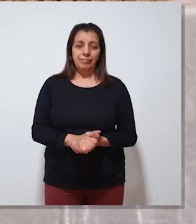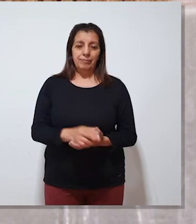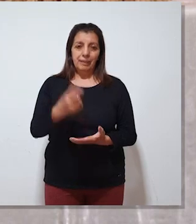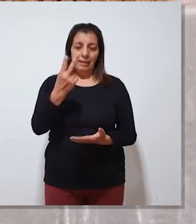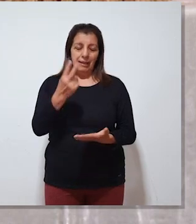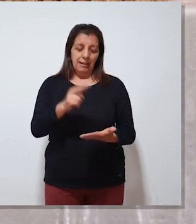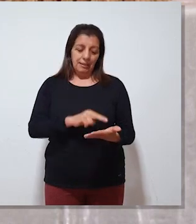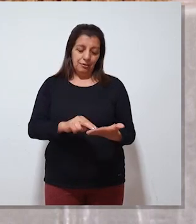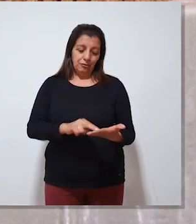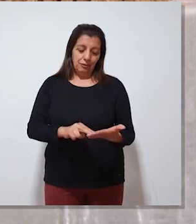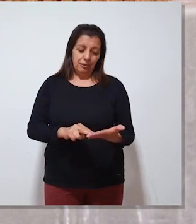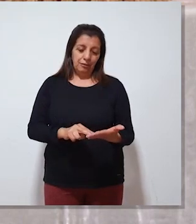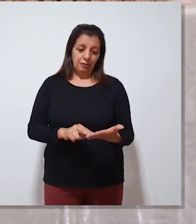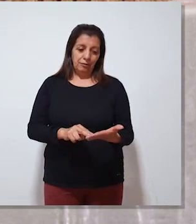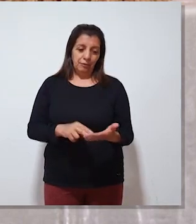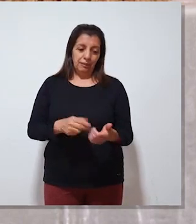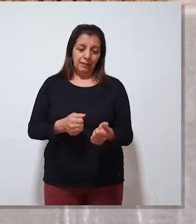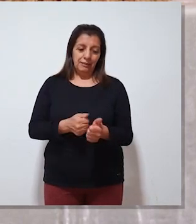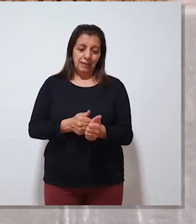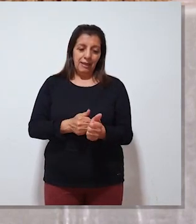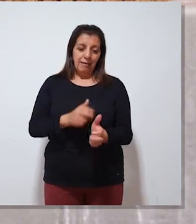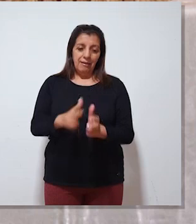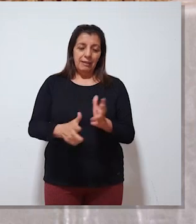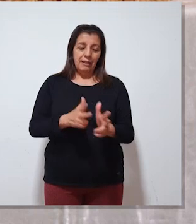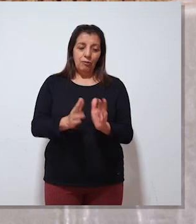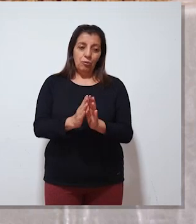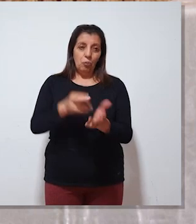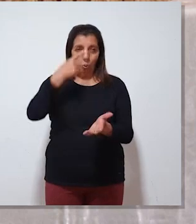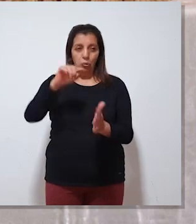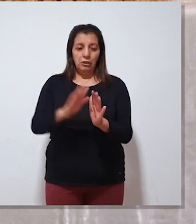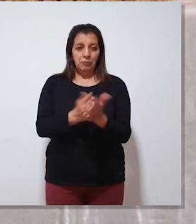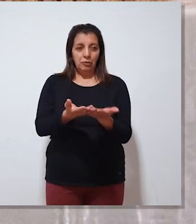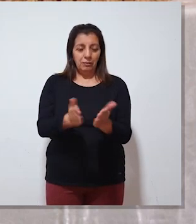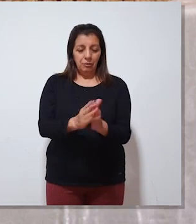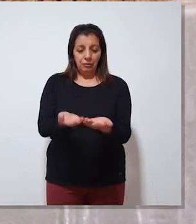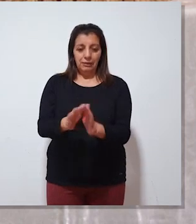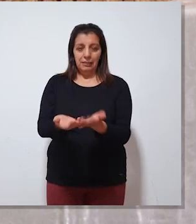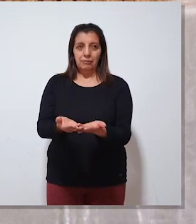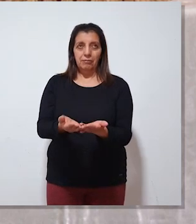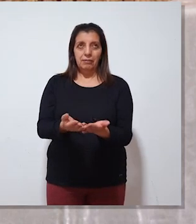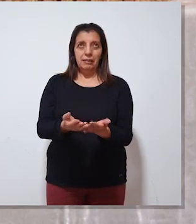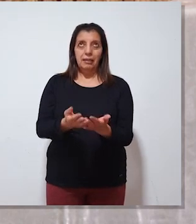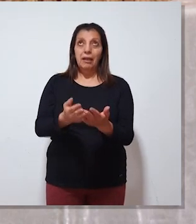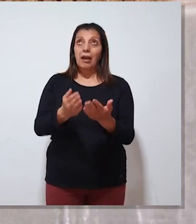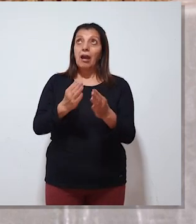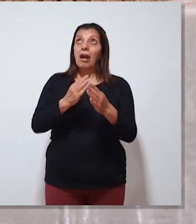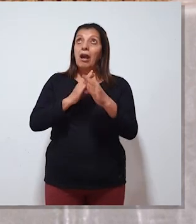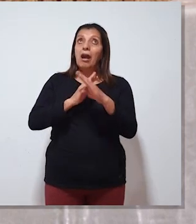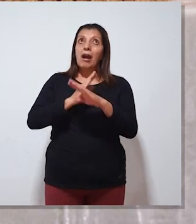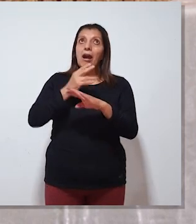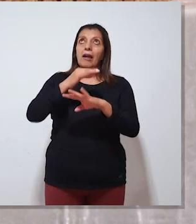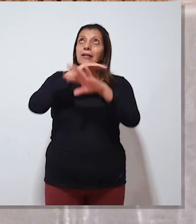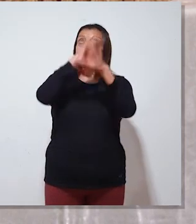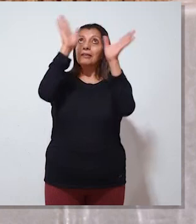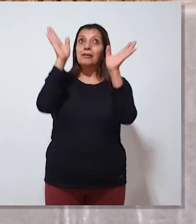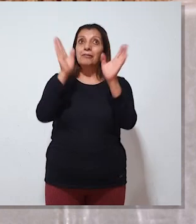lectura del libro del Apocalipsis. Se abrió el templo de Dios que está en el cielo y quedó a la vista el